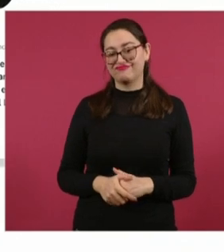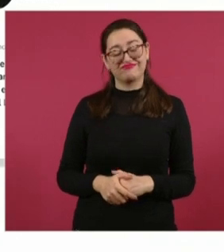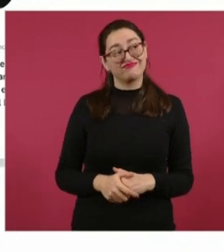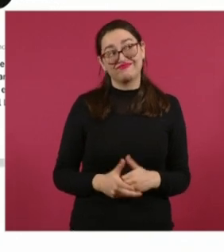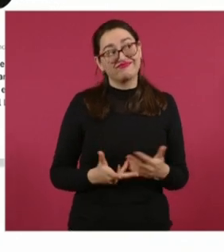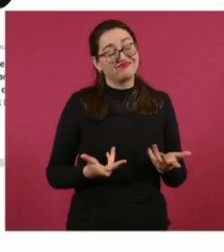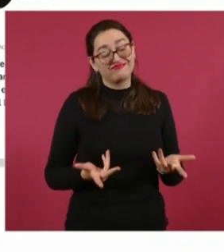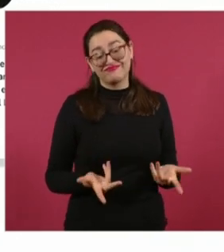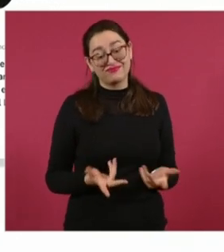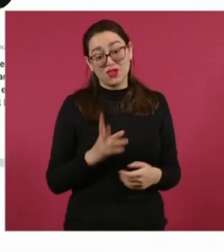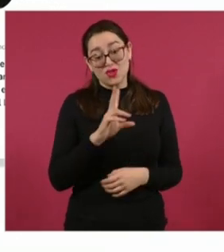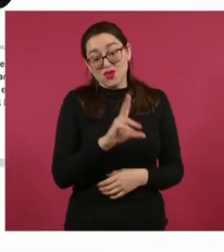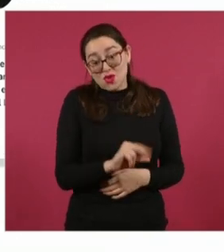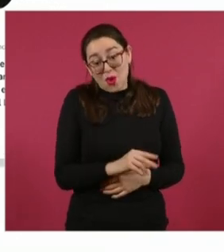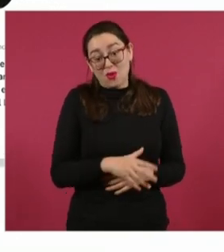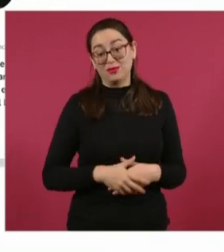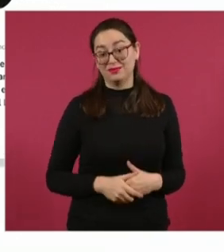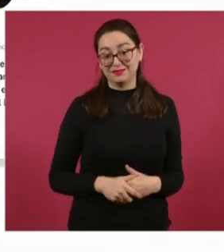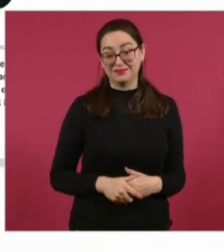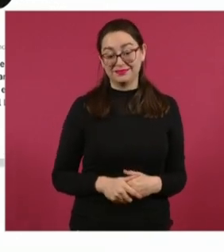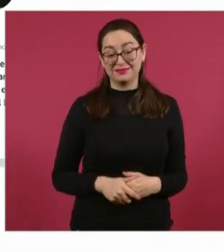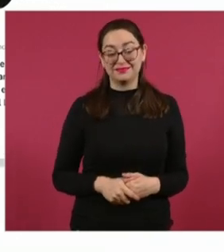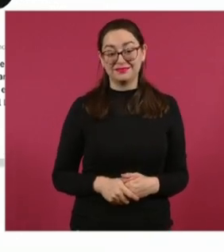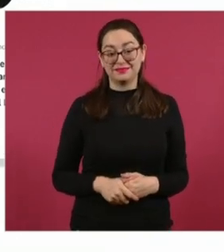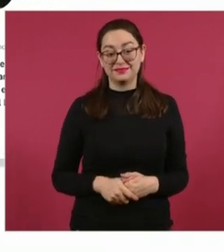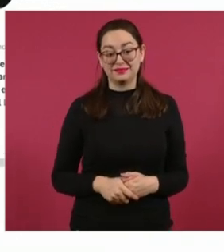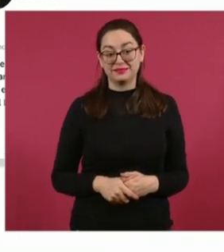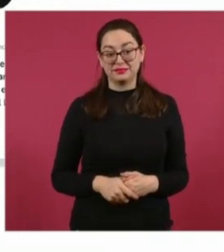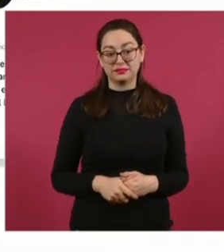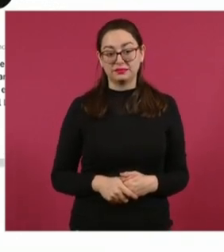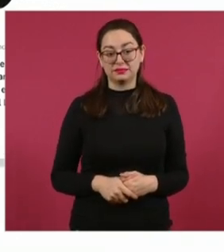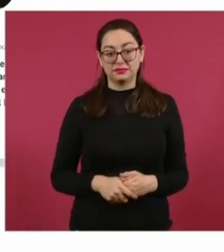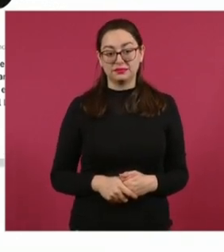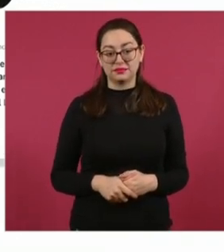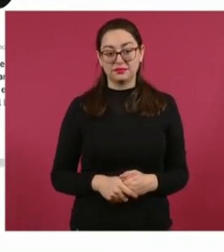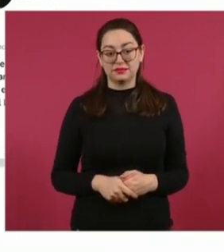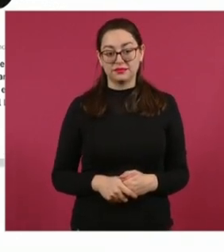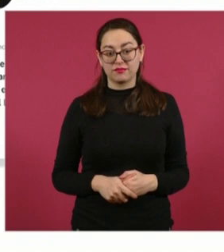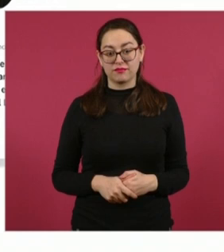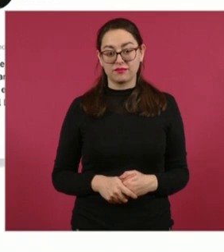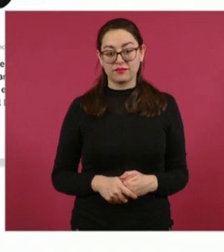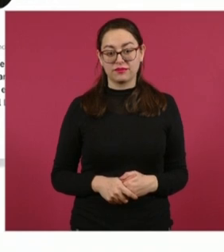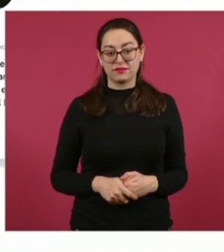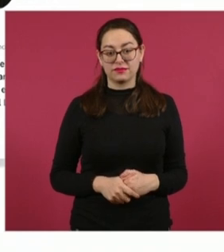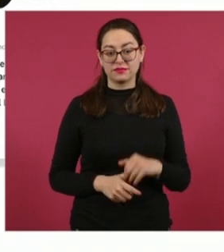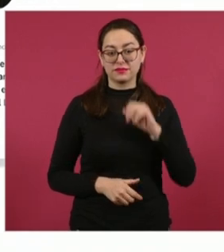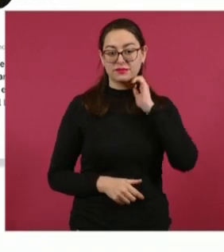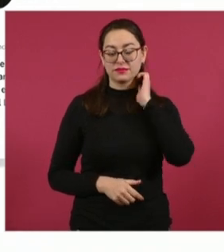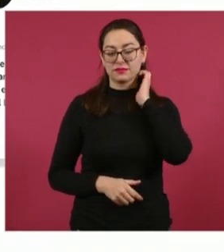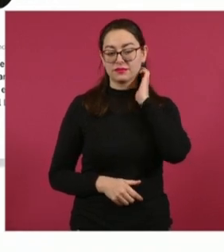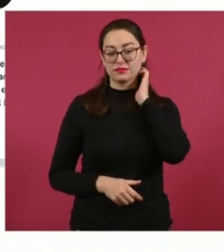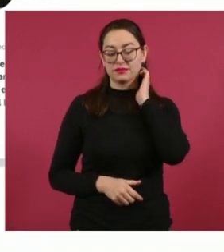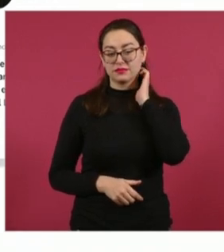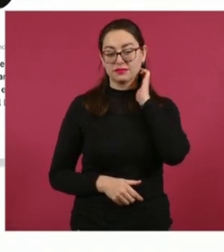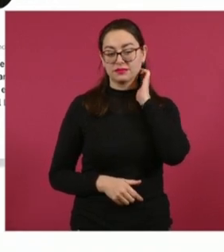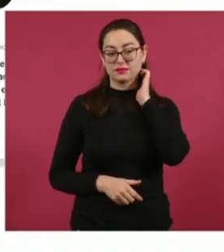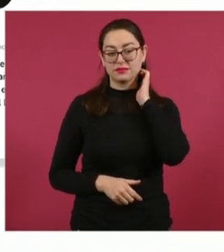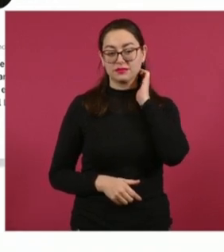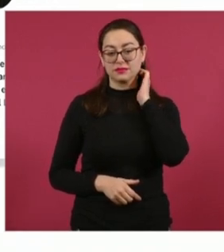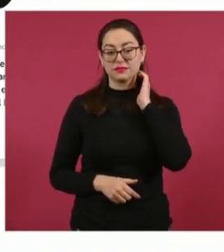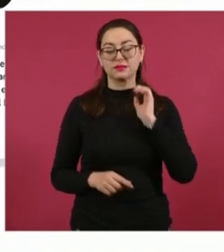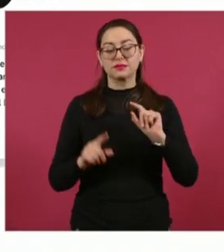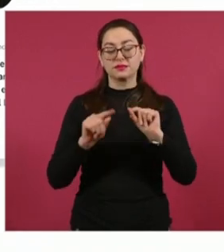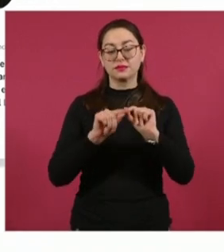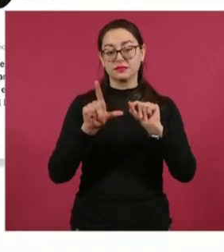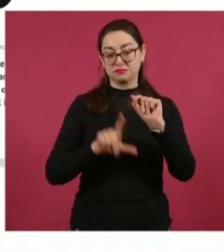en México, el país está muy fortalecido,